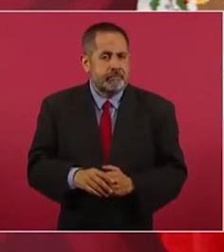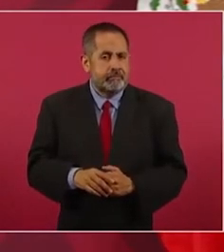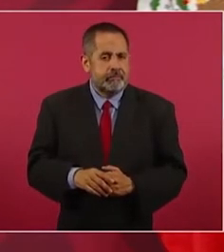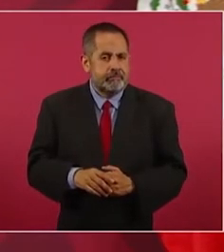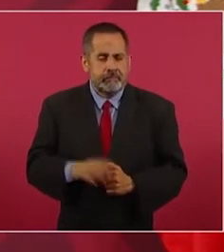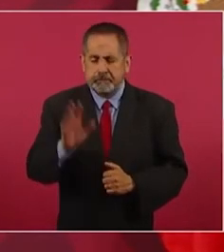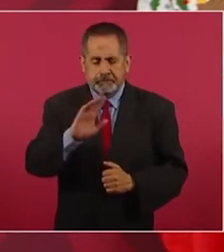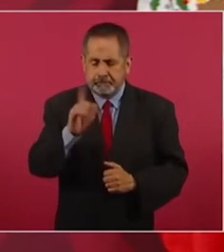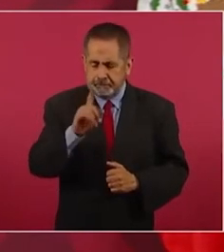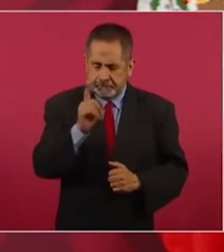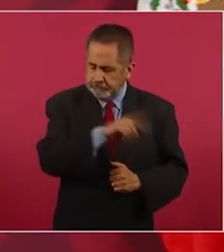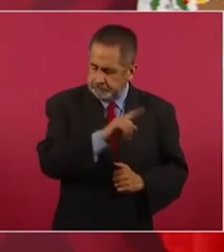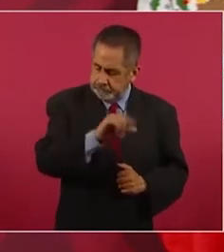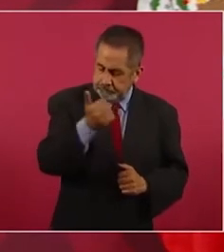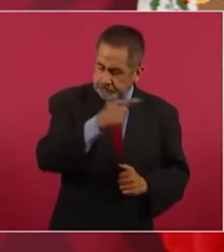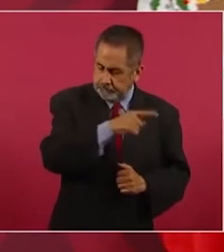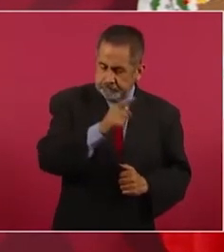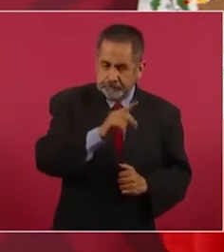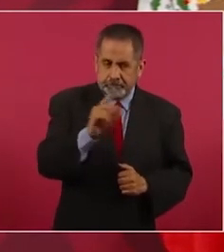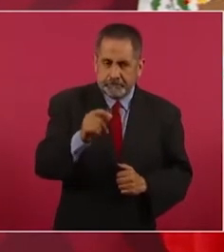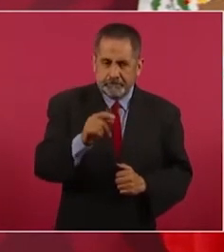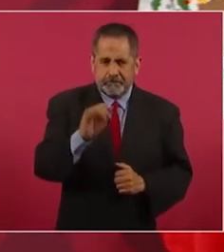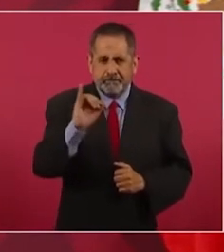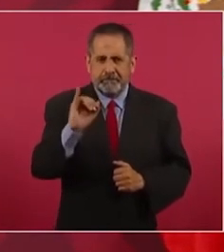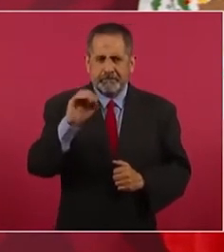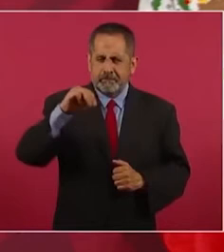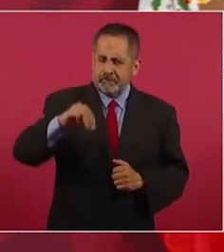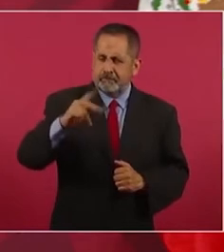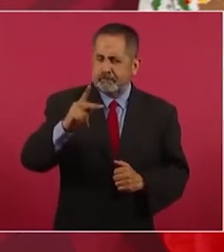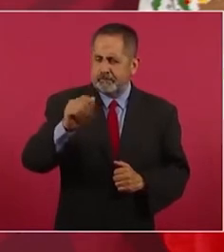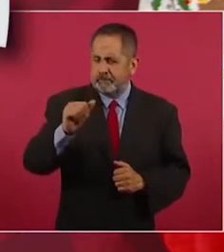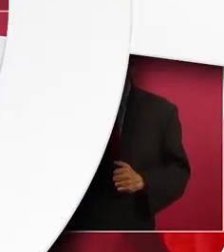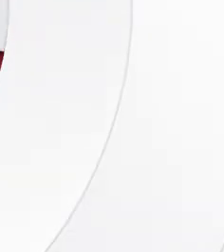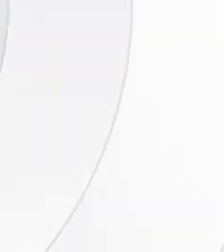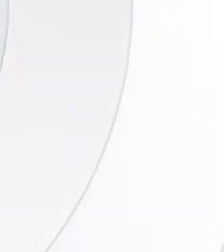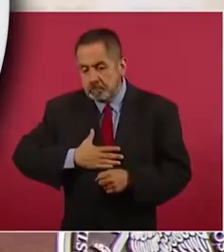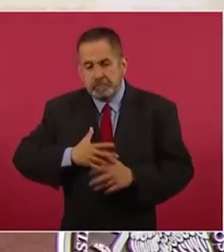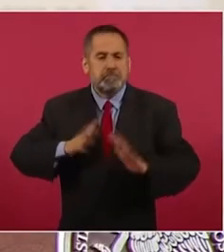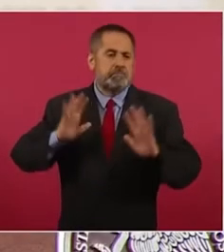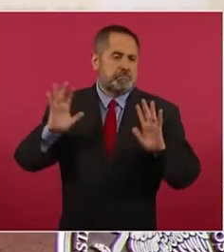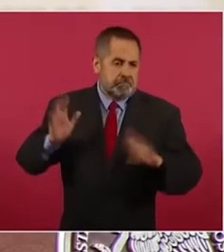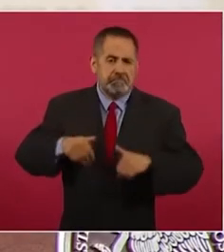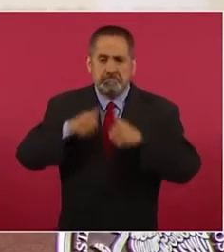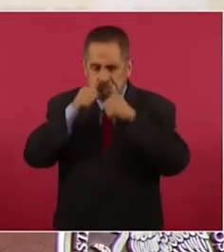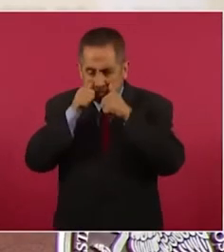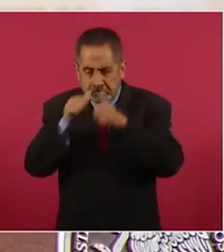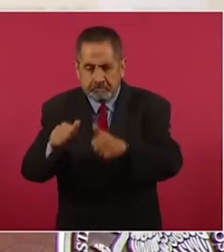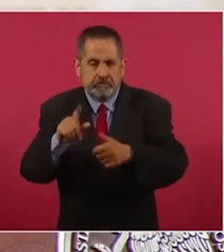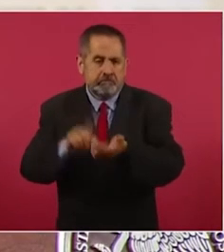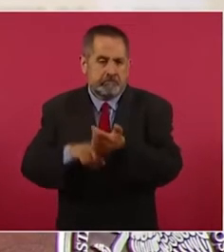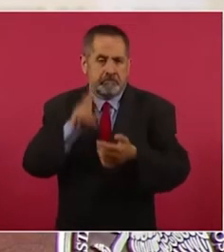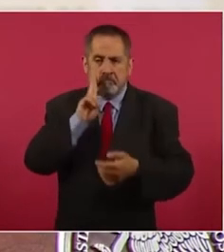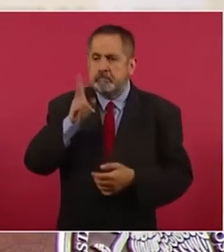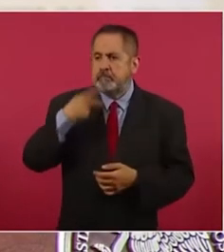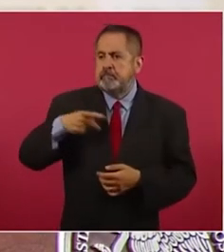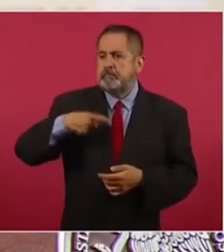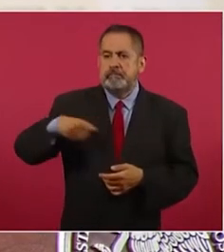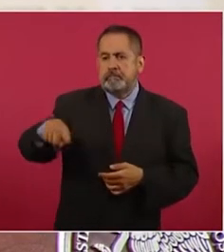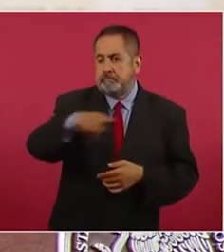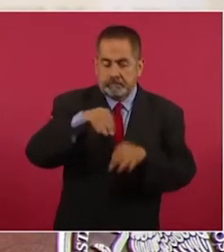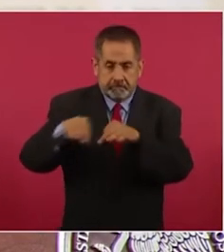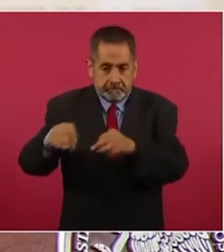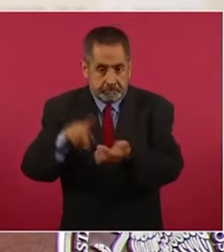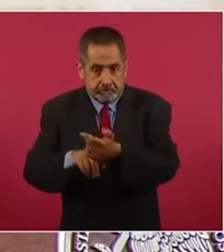No, pero el Heraldo es el Impacto, ¿no?, de los trabajadores.